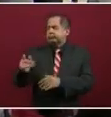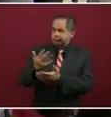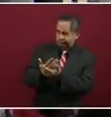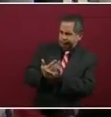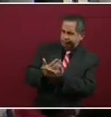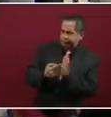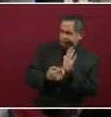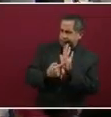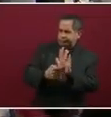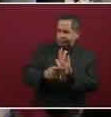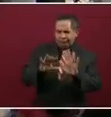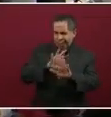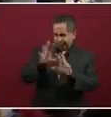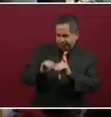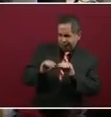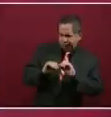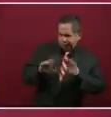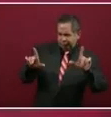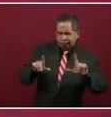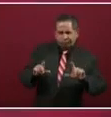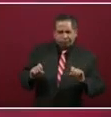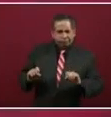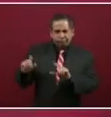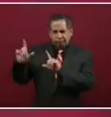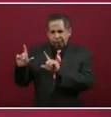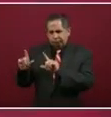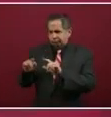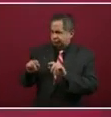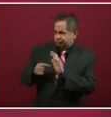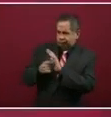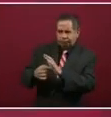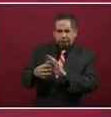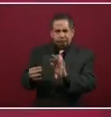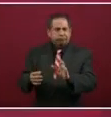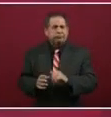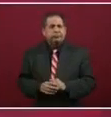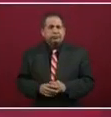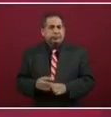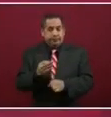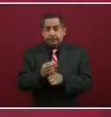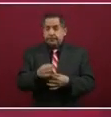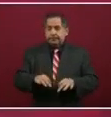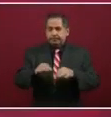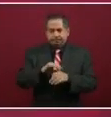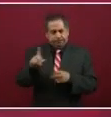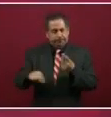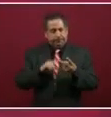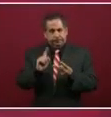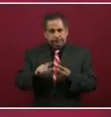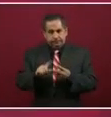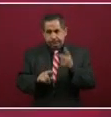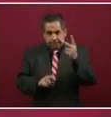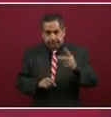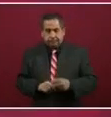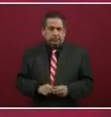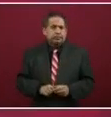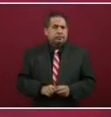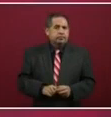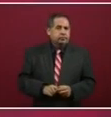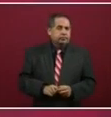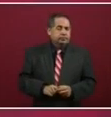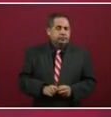les presente bien. Esa es una medida importante. La otra